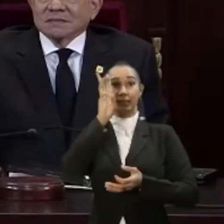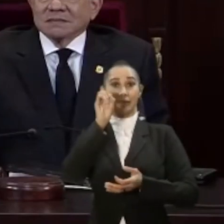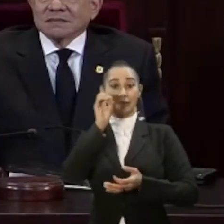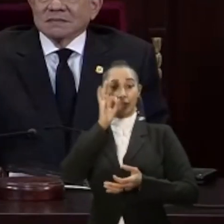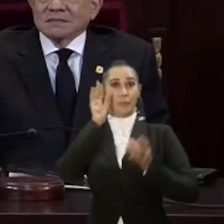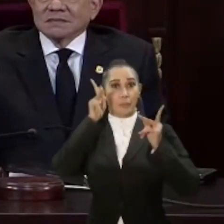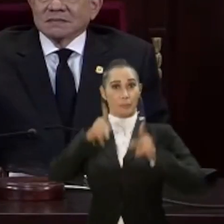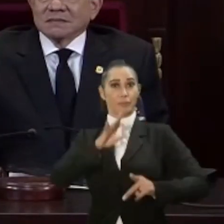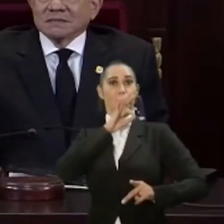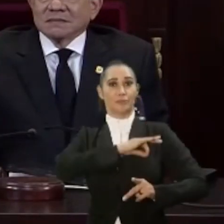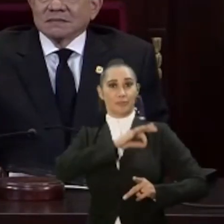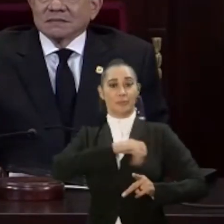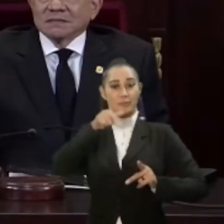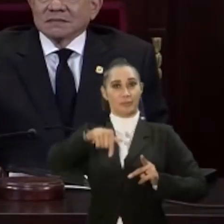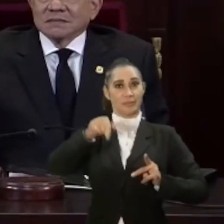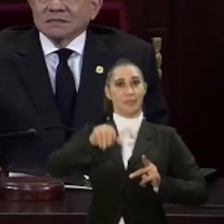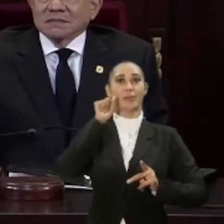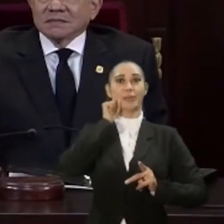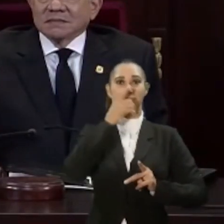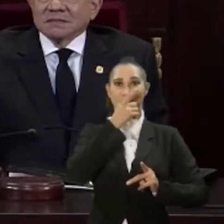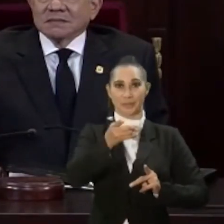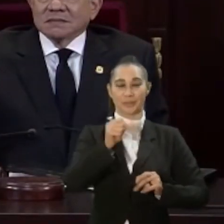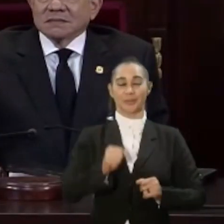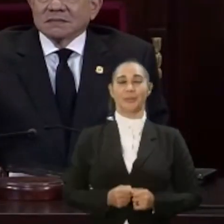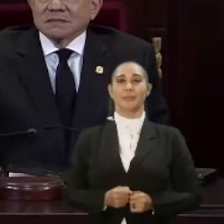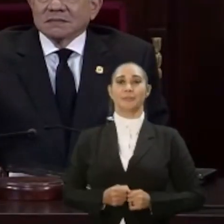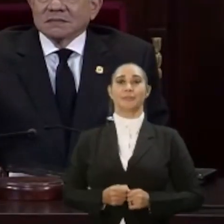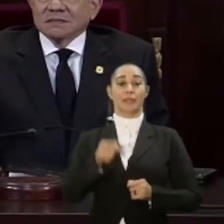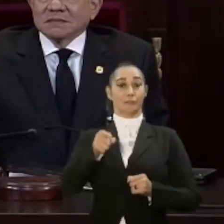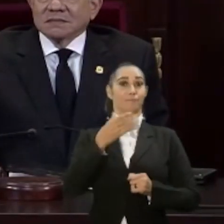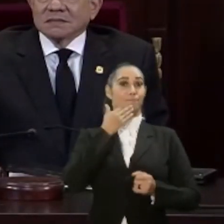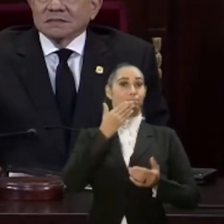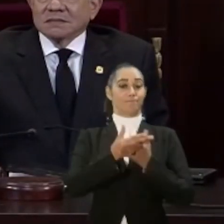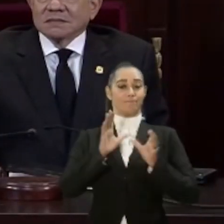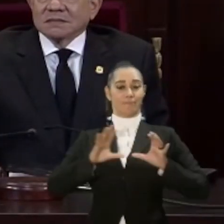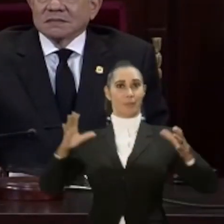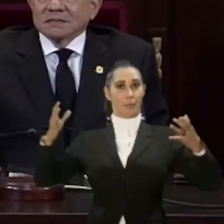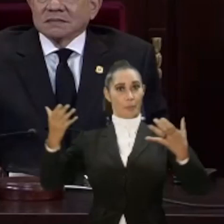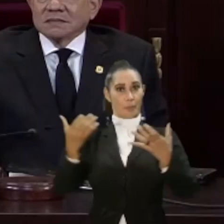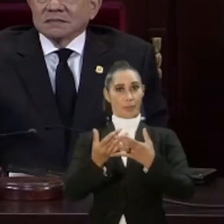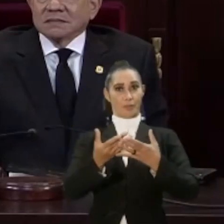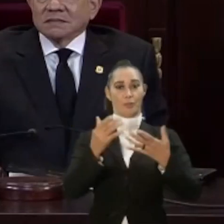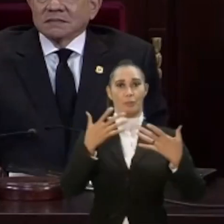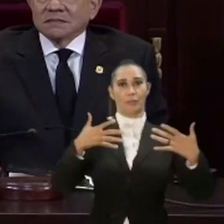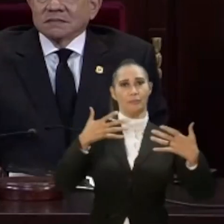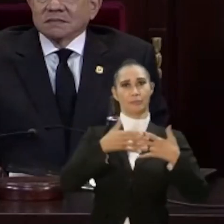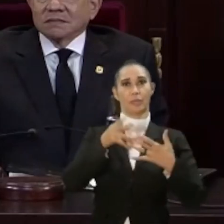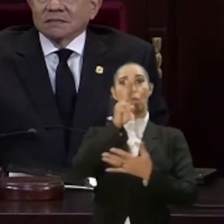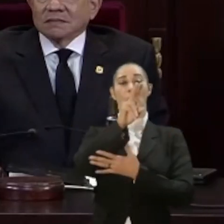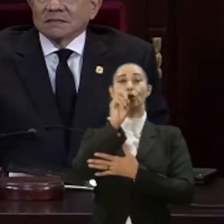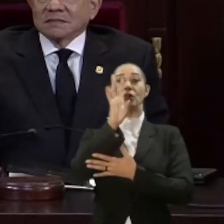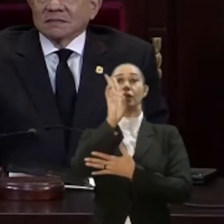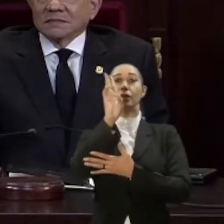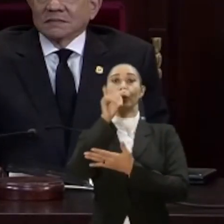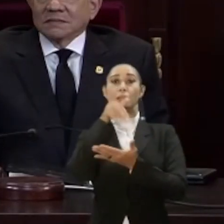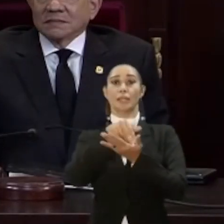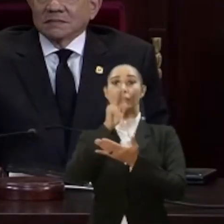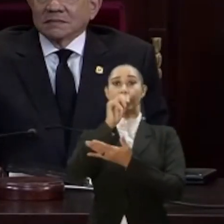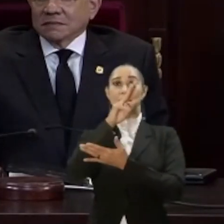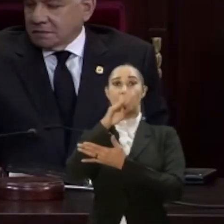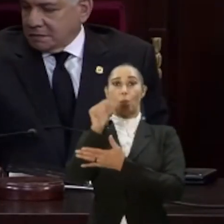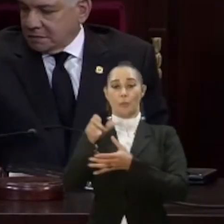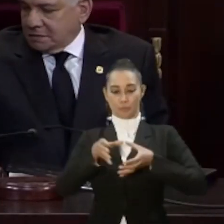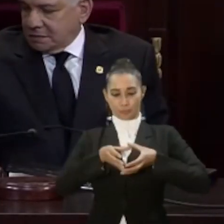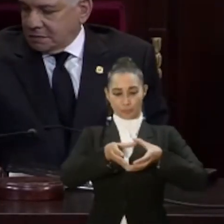más de este Gran Santo Domingo. Esto gracias a la ampliación de las redes, de 270 kilómetros